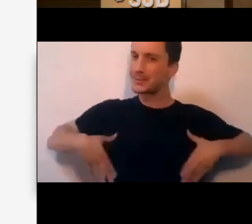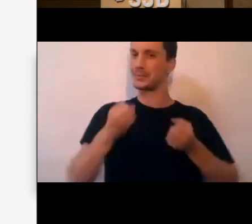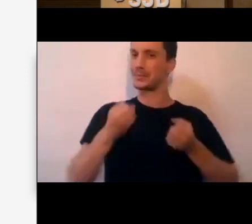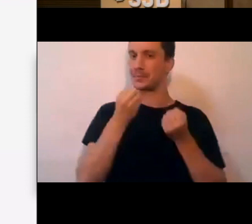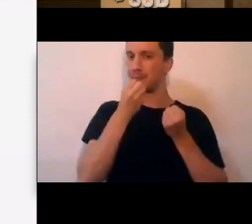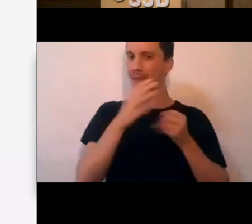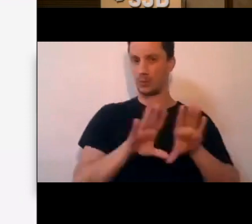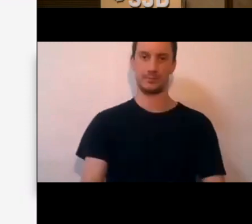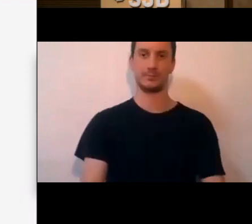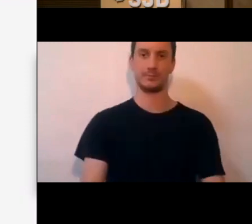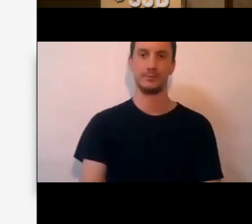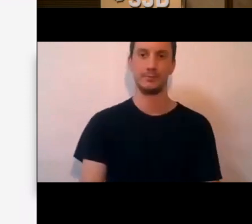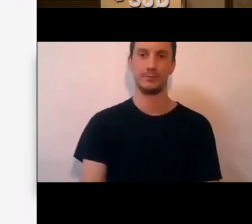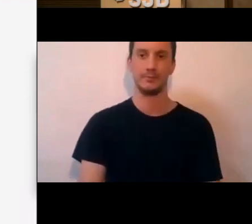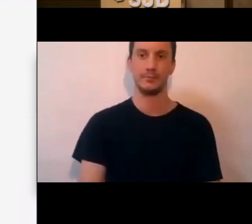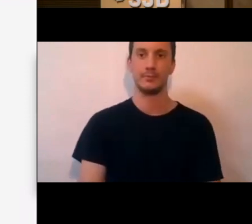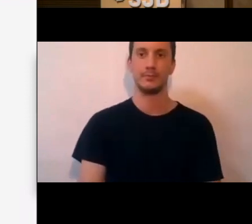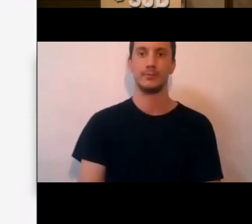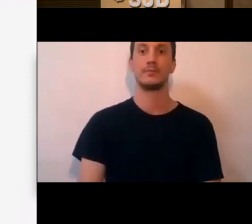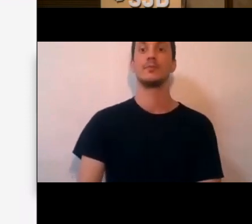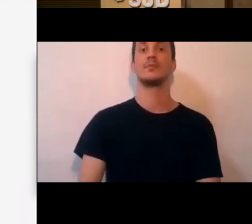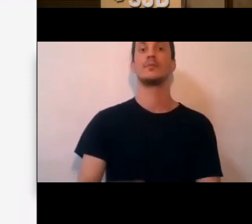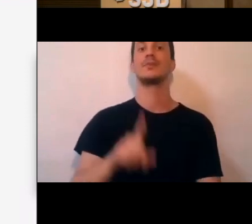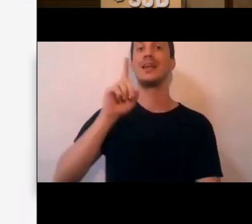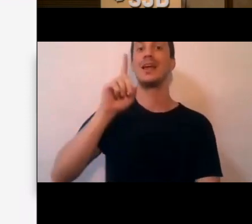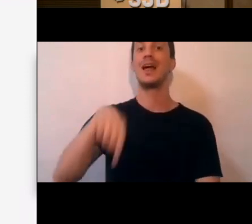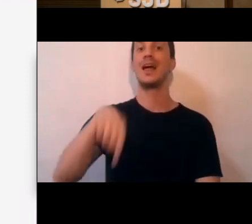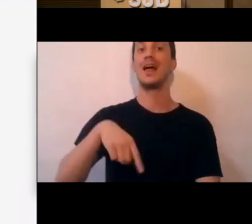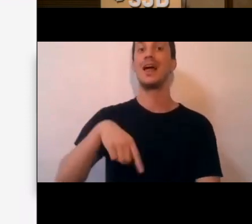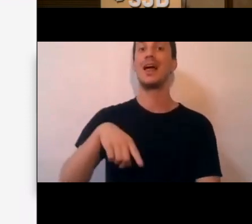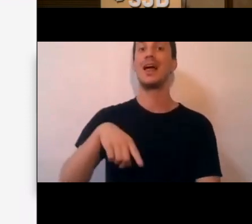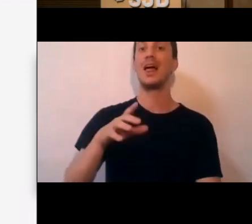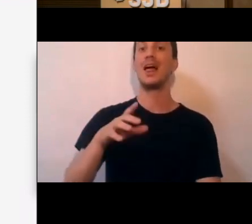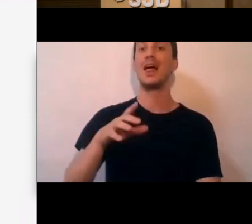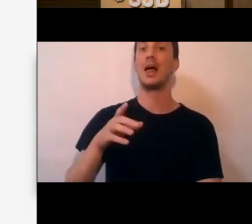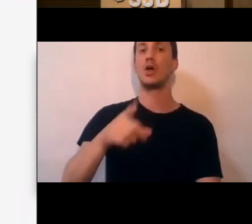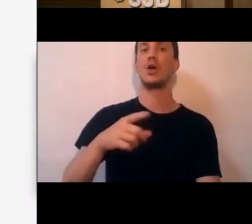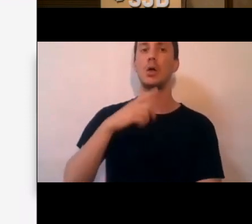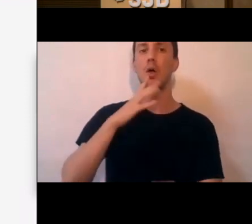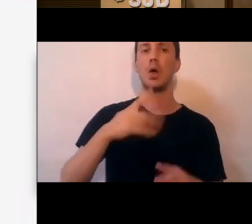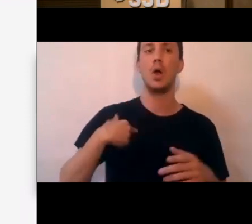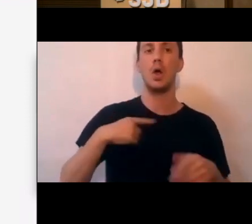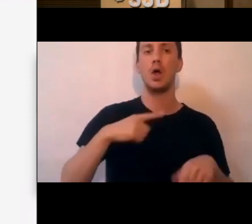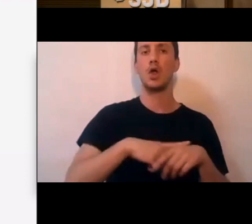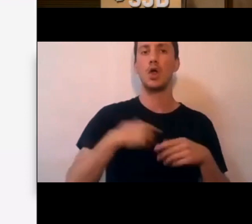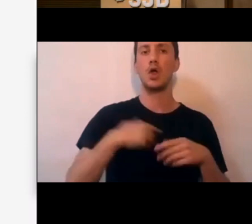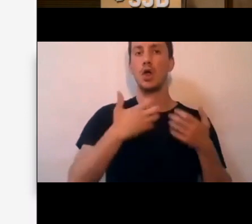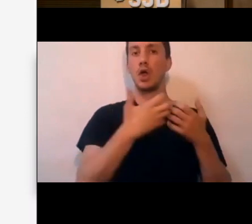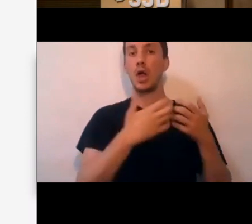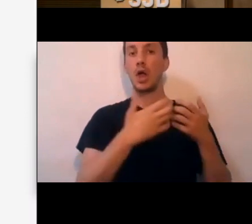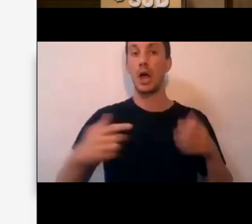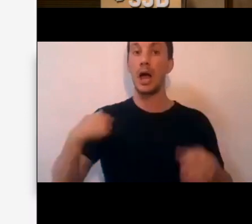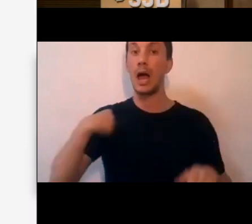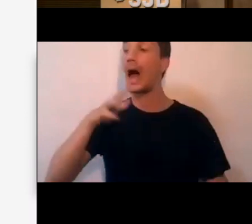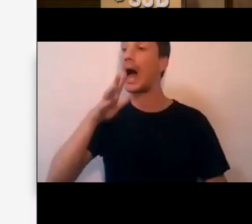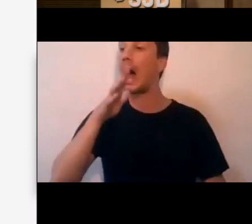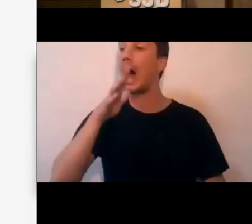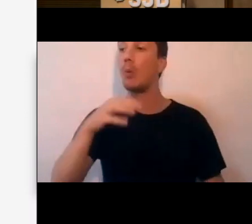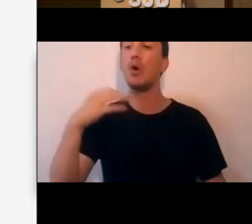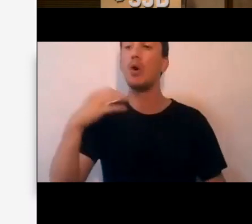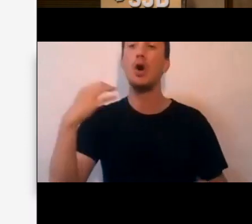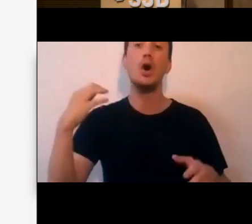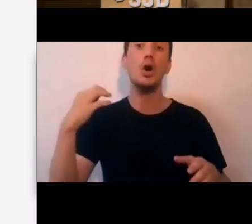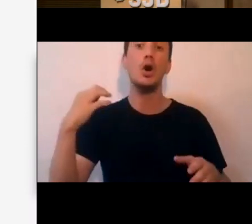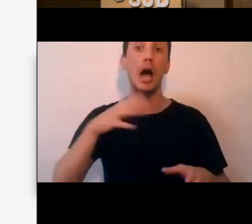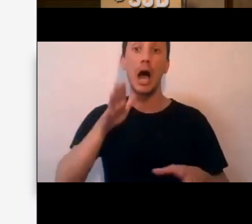ir renovando cada 2 horas y si estás mucho en el agua los has de renovar más. Hay que poner cantidad suficiente y el